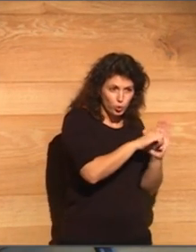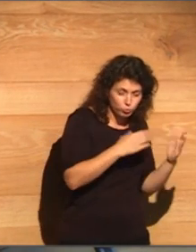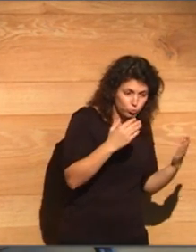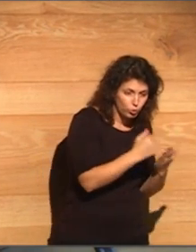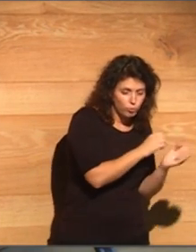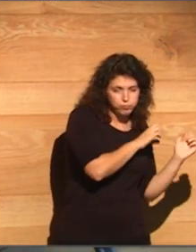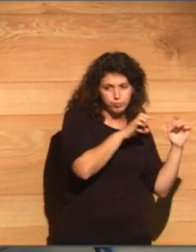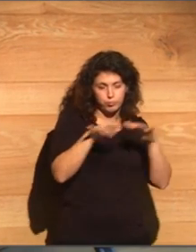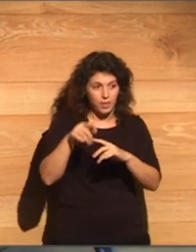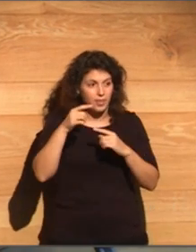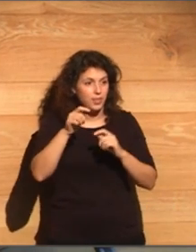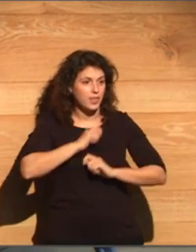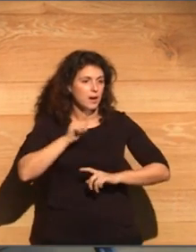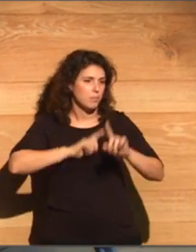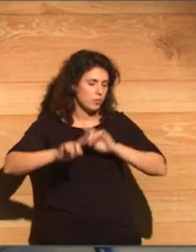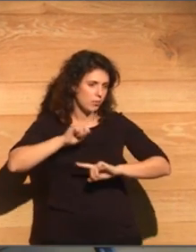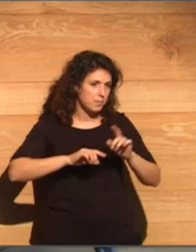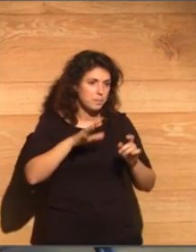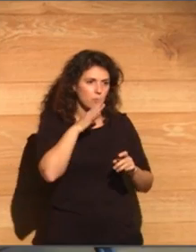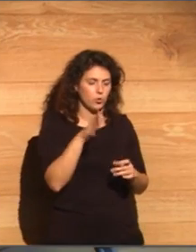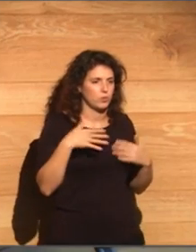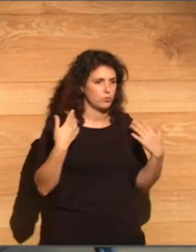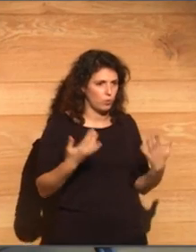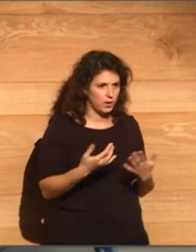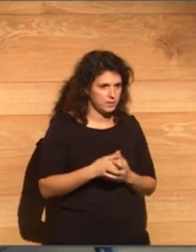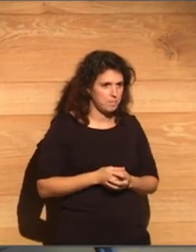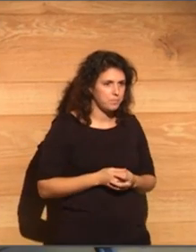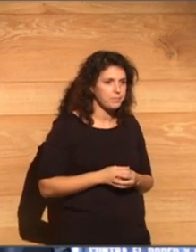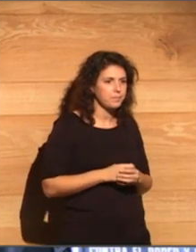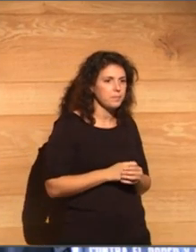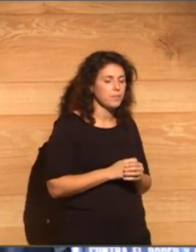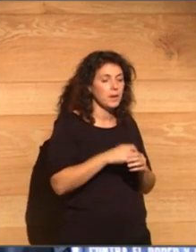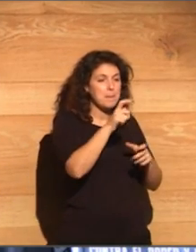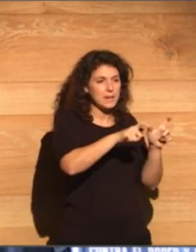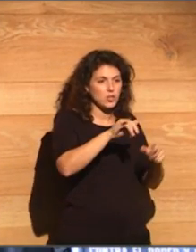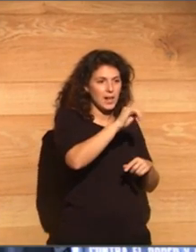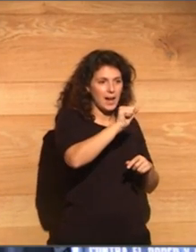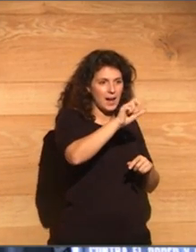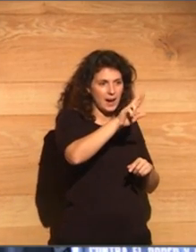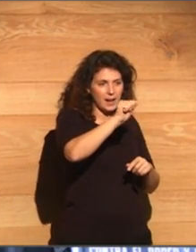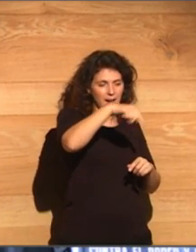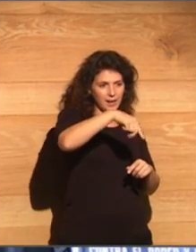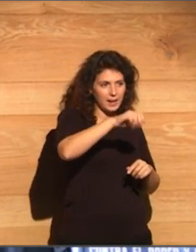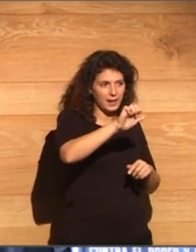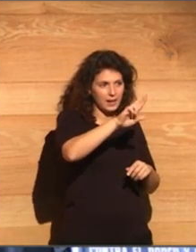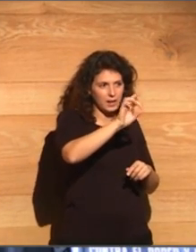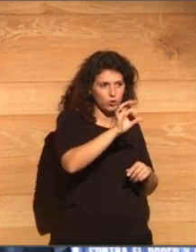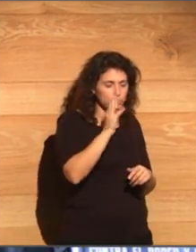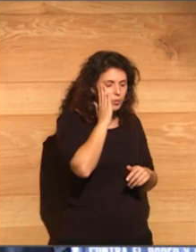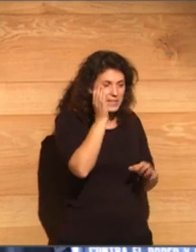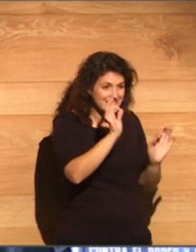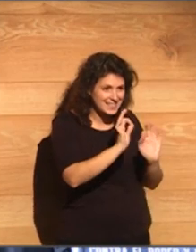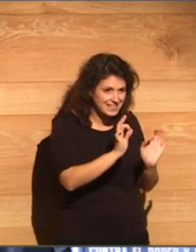muchos problemas, porque se crean camarillas, los jaraneros que llegan sin dormir. Porque mucho ocio, claro, mucho